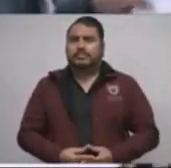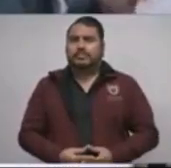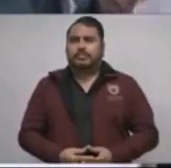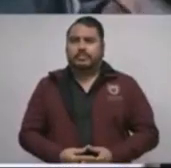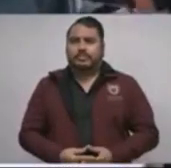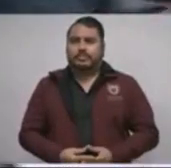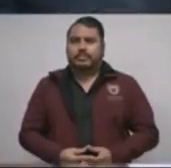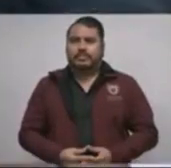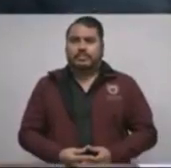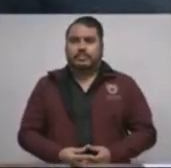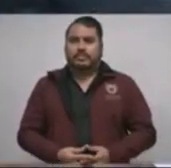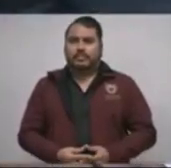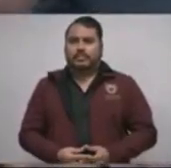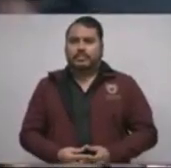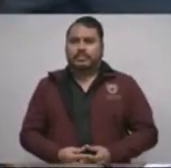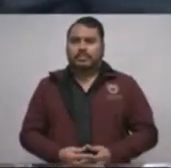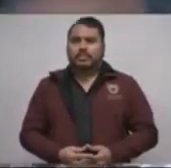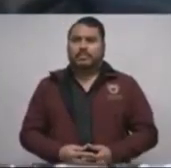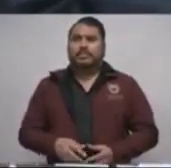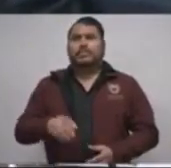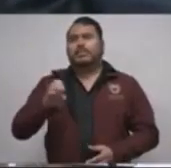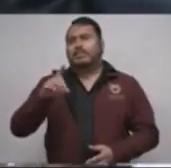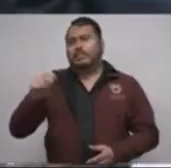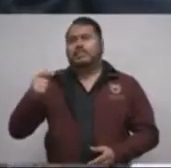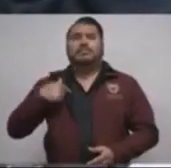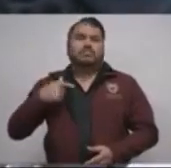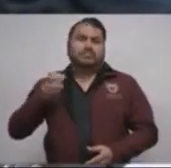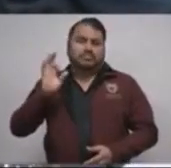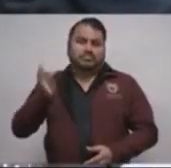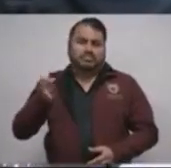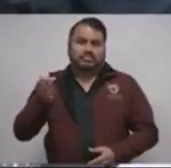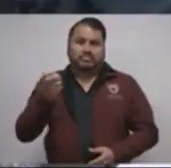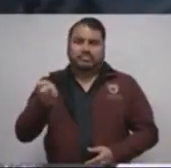Montiel Velázquez Edgar, a favor de la primera propuesta, Miguel Ángel Bujanda Ruiz.